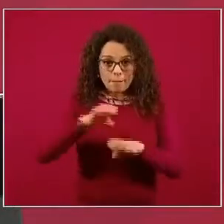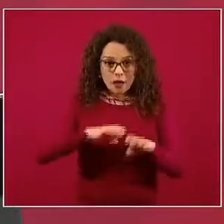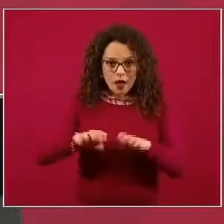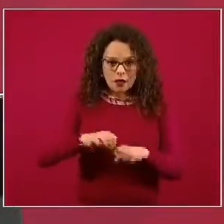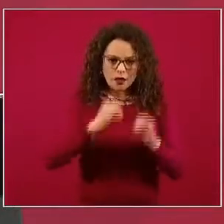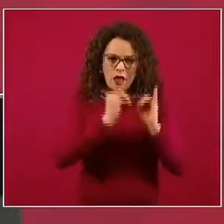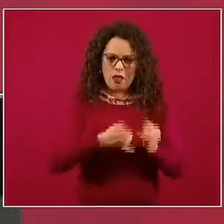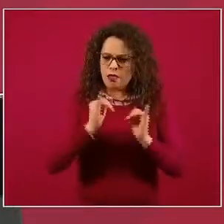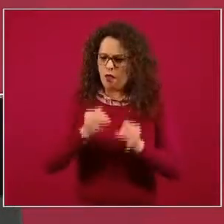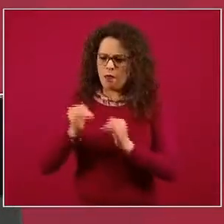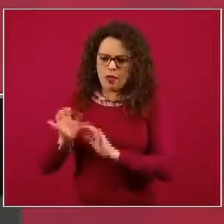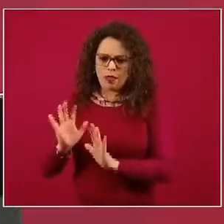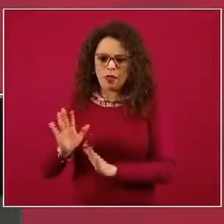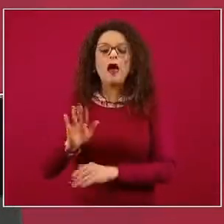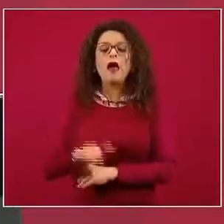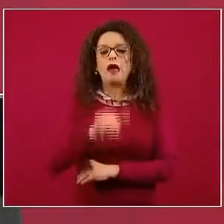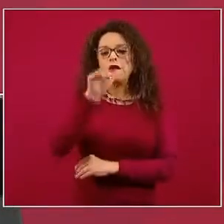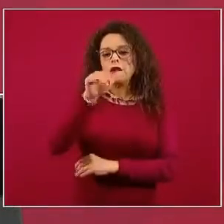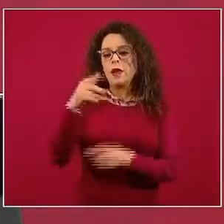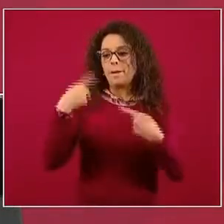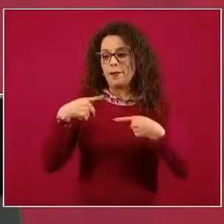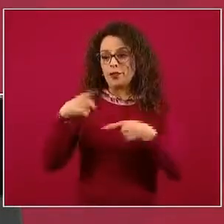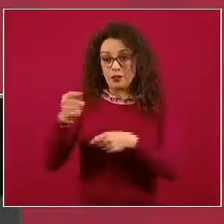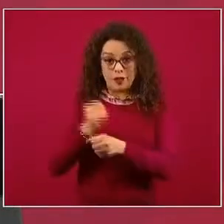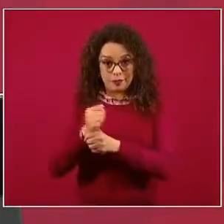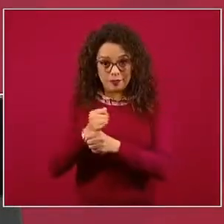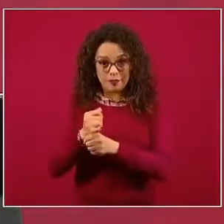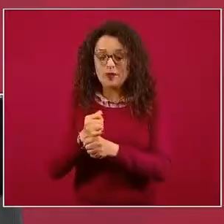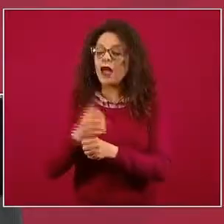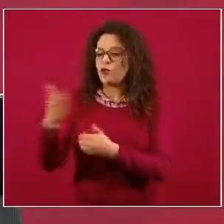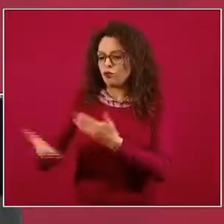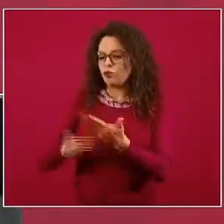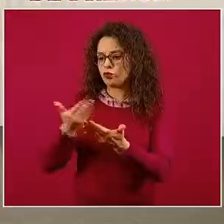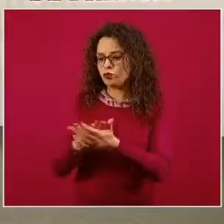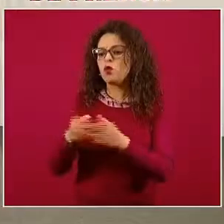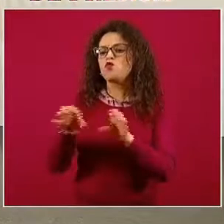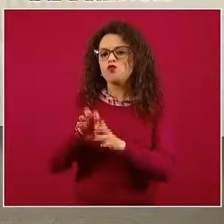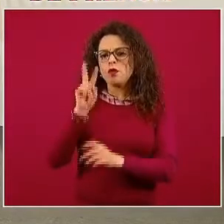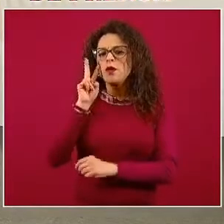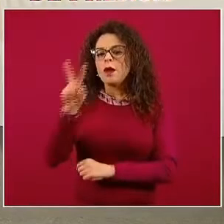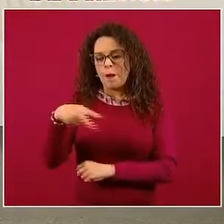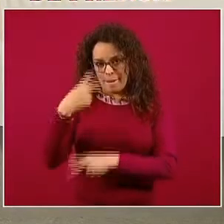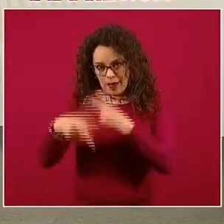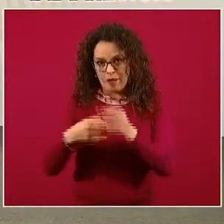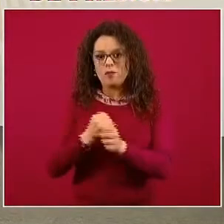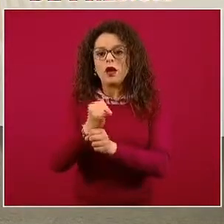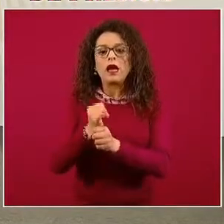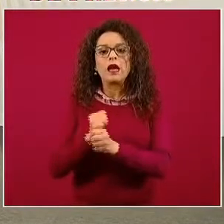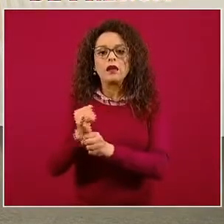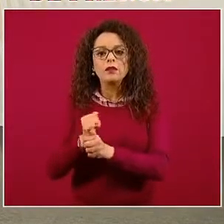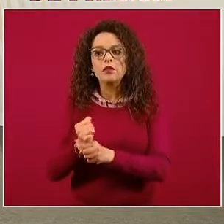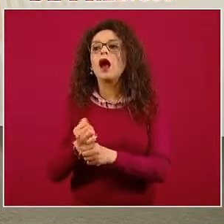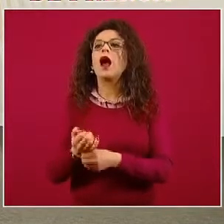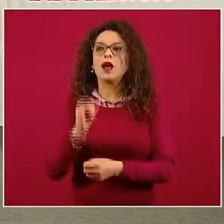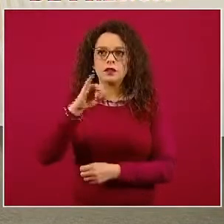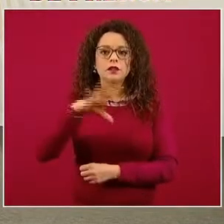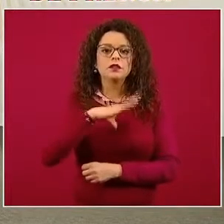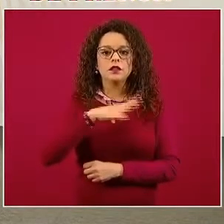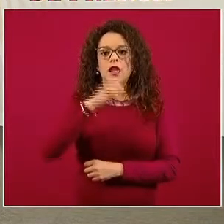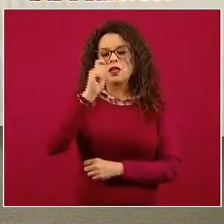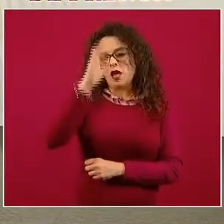con la investigadora, el investigador le proponía realizar la investigación y de ahí derivaba ya algún acuerdo